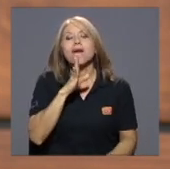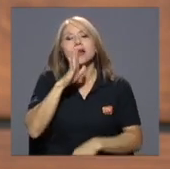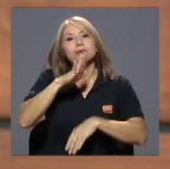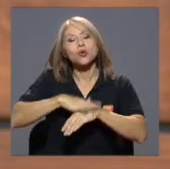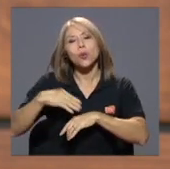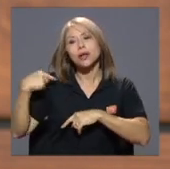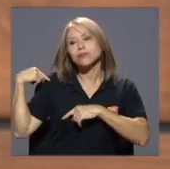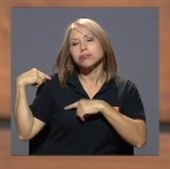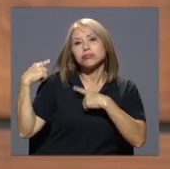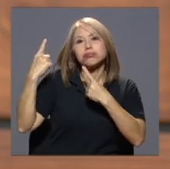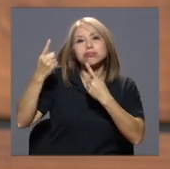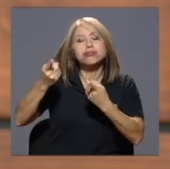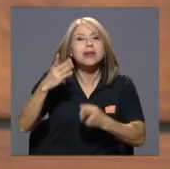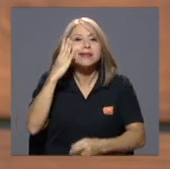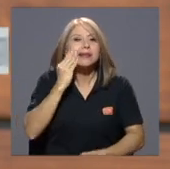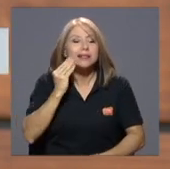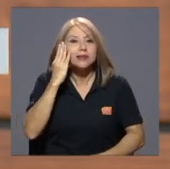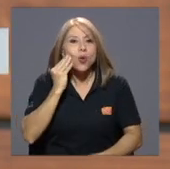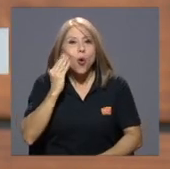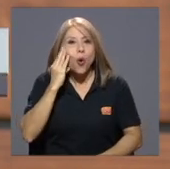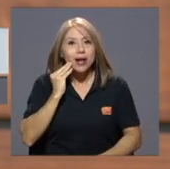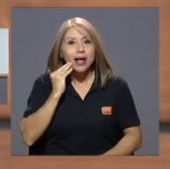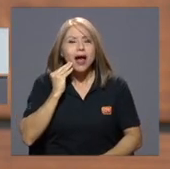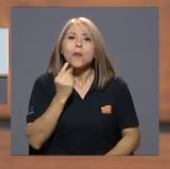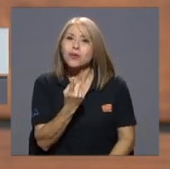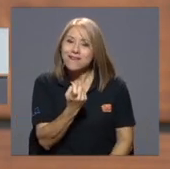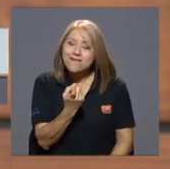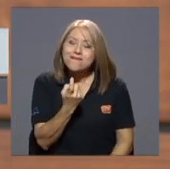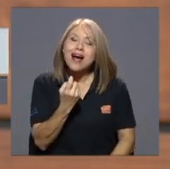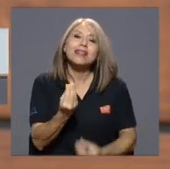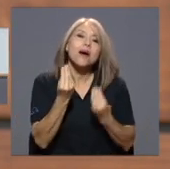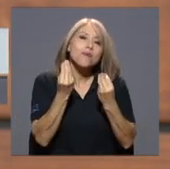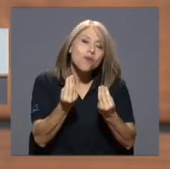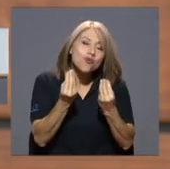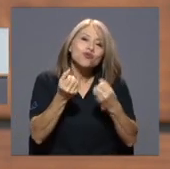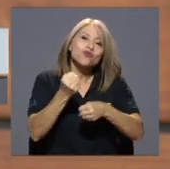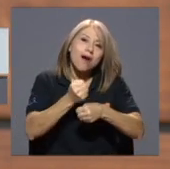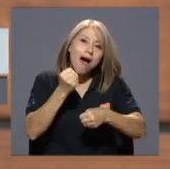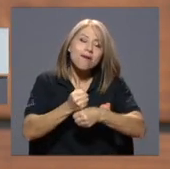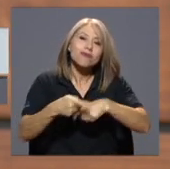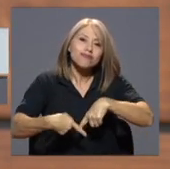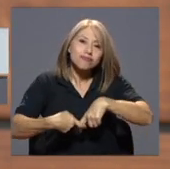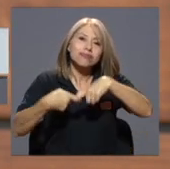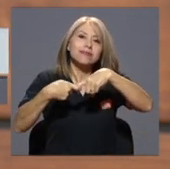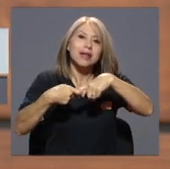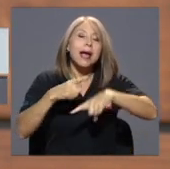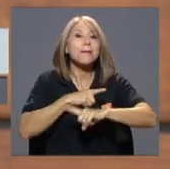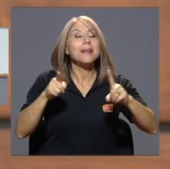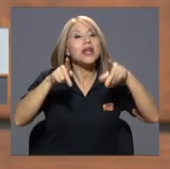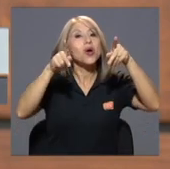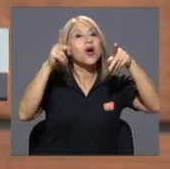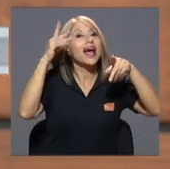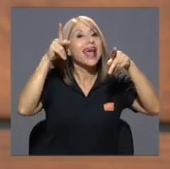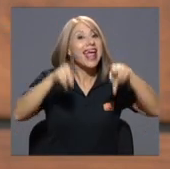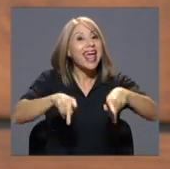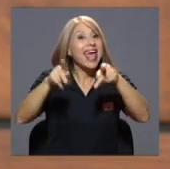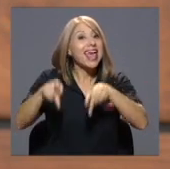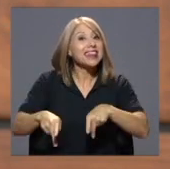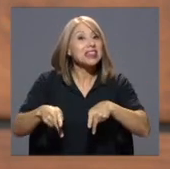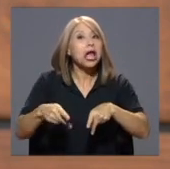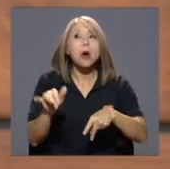histórica porque efectivamente falta mucho por hacer, pero creo que la gente subestima cuánto se ha hecho